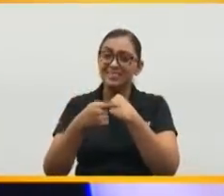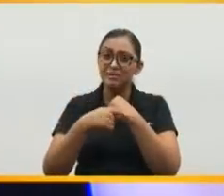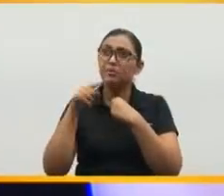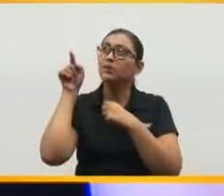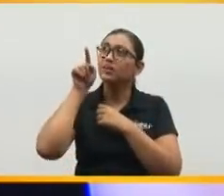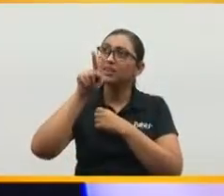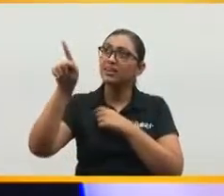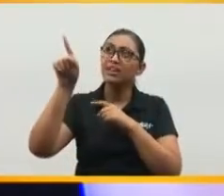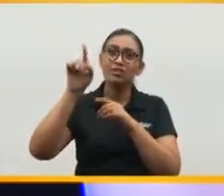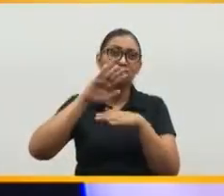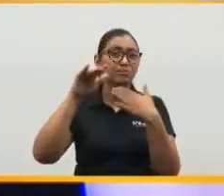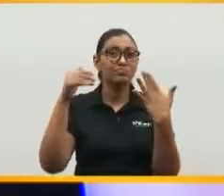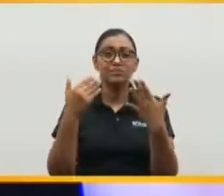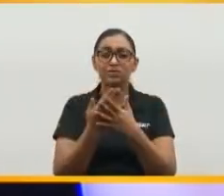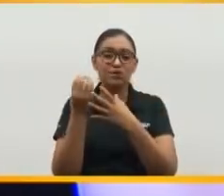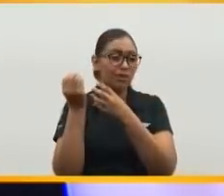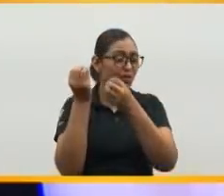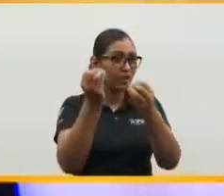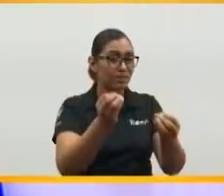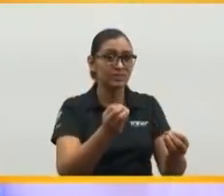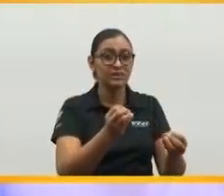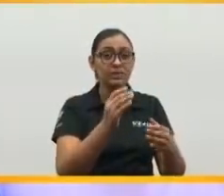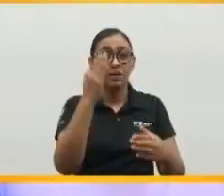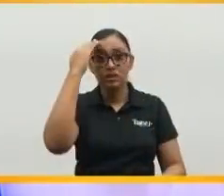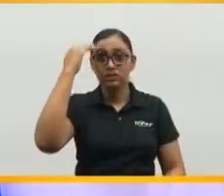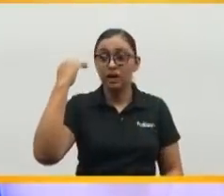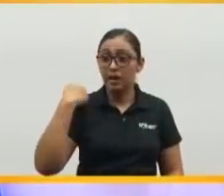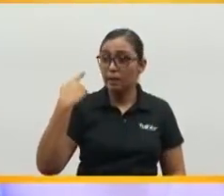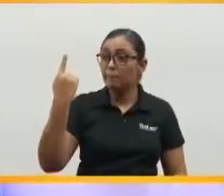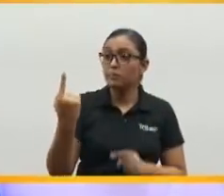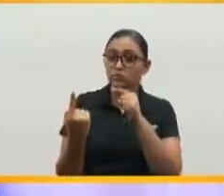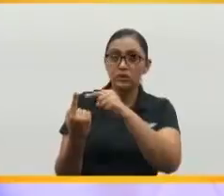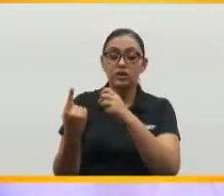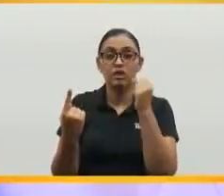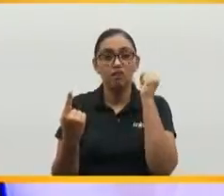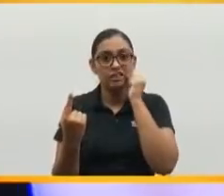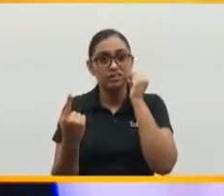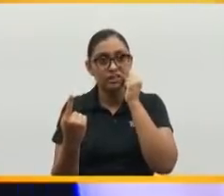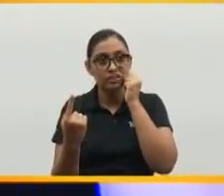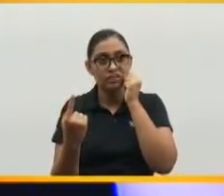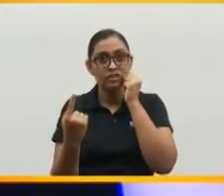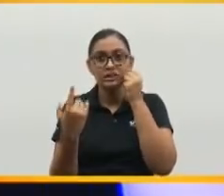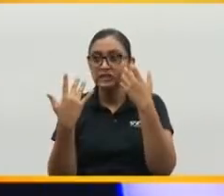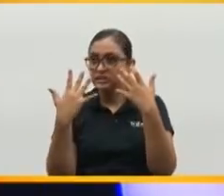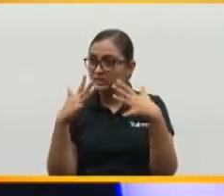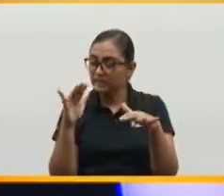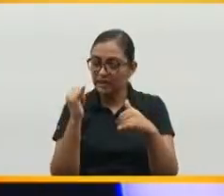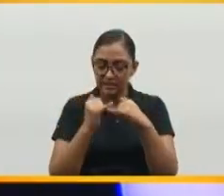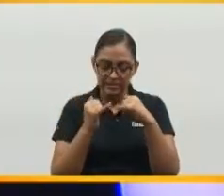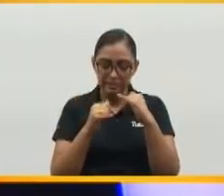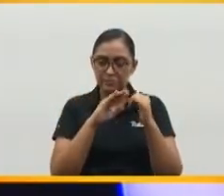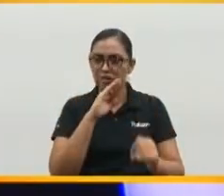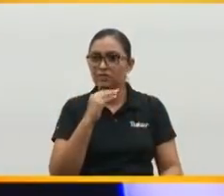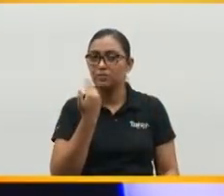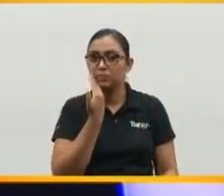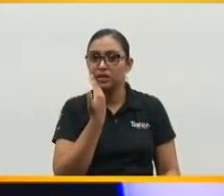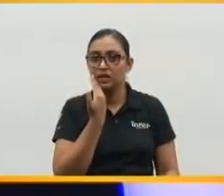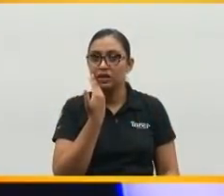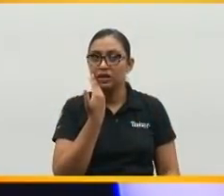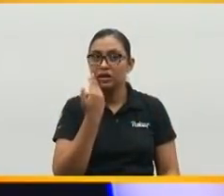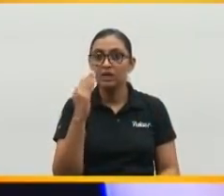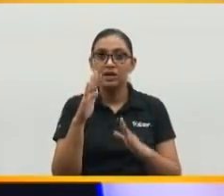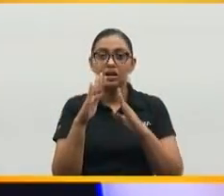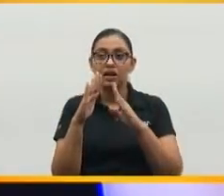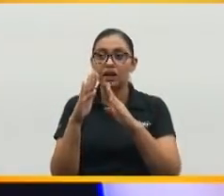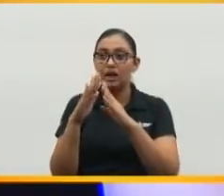todos. Que entró la mujer del flujo de sangre que había terminado con su azote, al llegar a la casa de Dios,